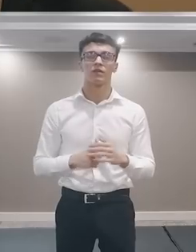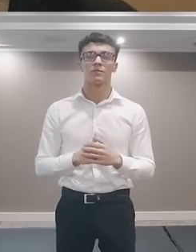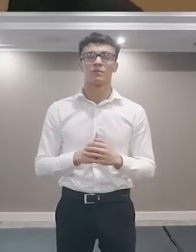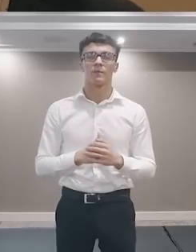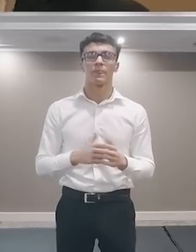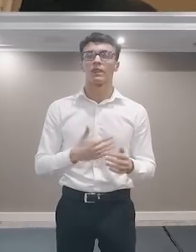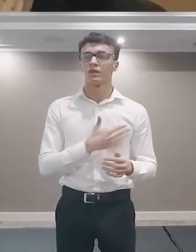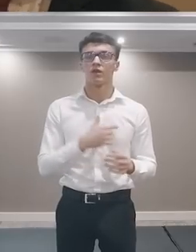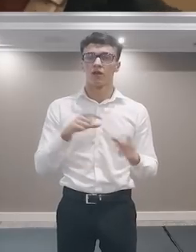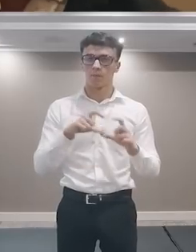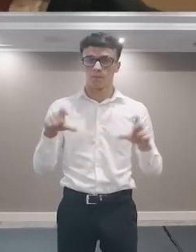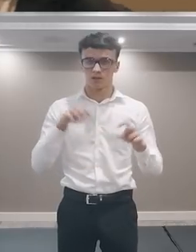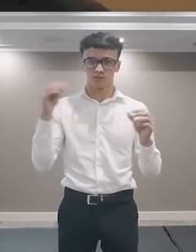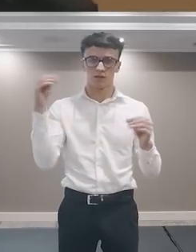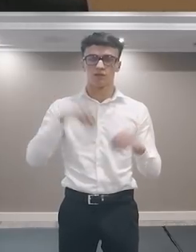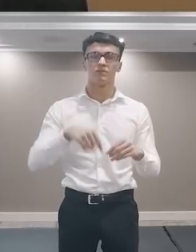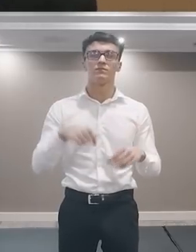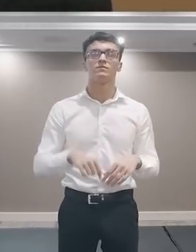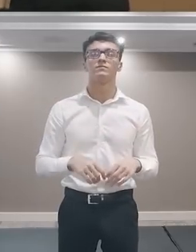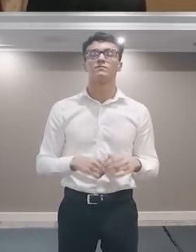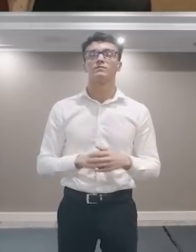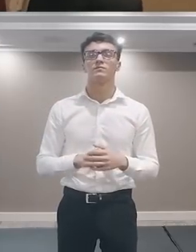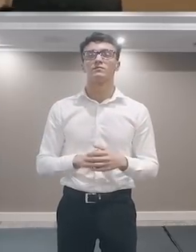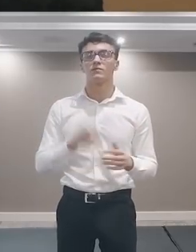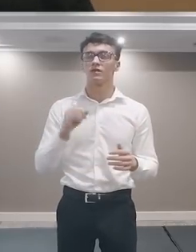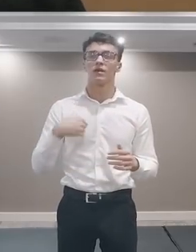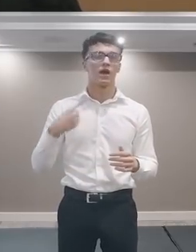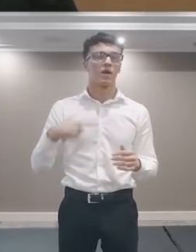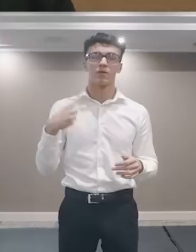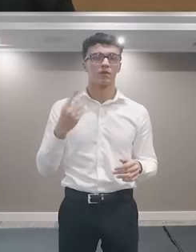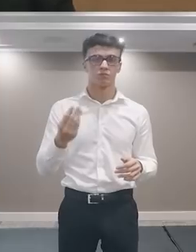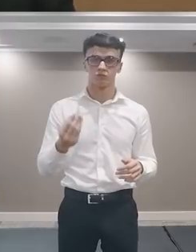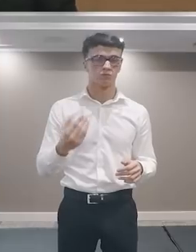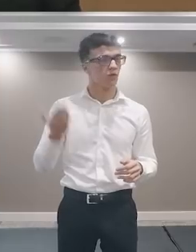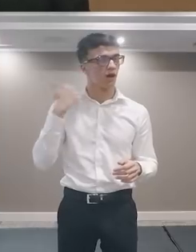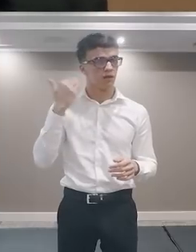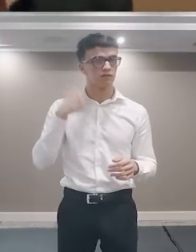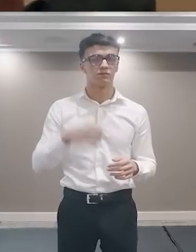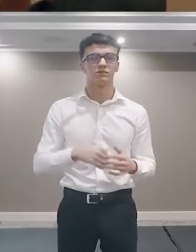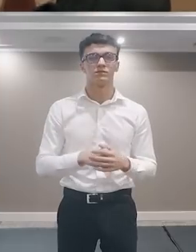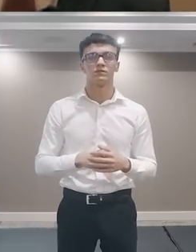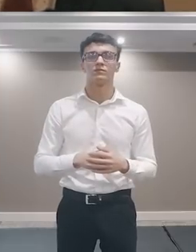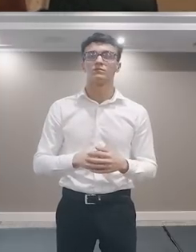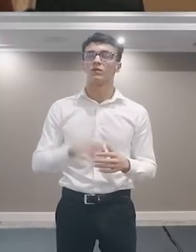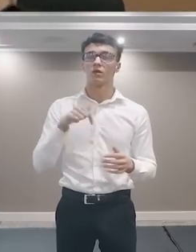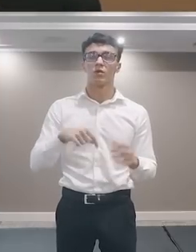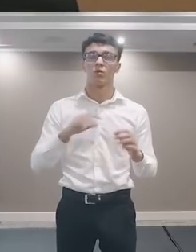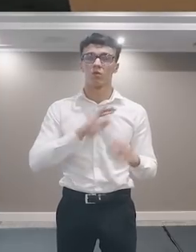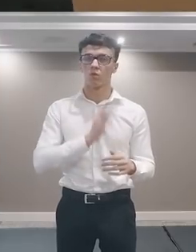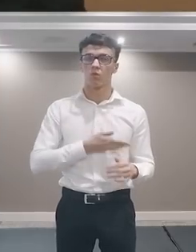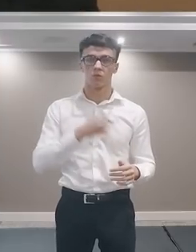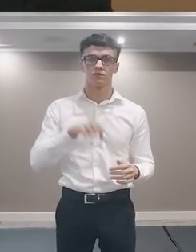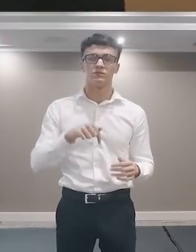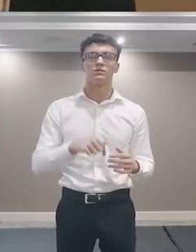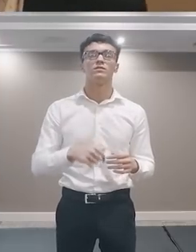empresa y ya aprendí también muchísimo la verdad es que incluso el club me vieron un